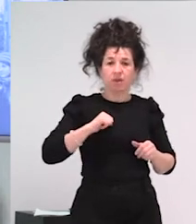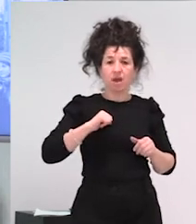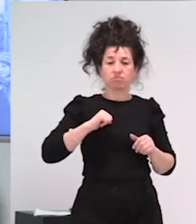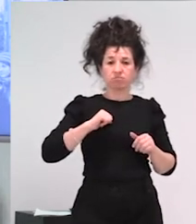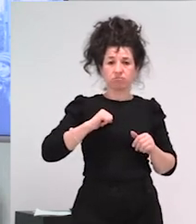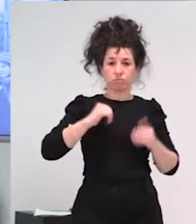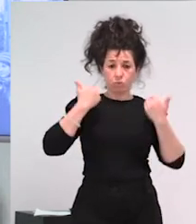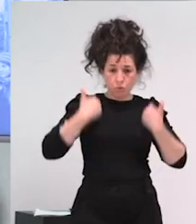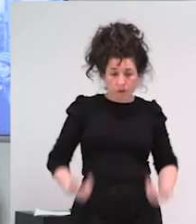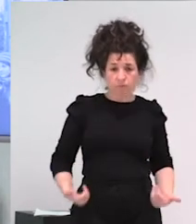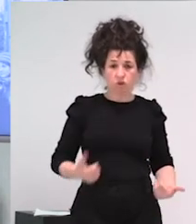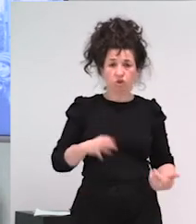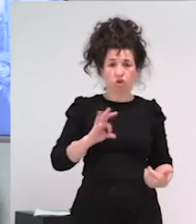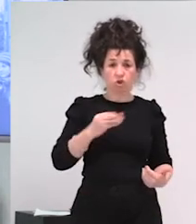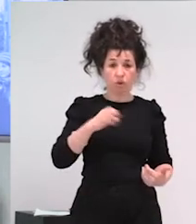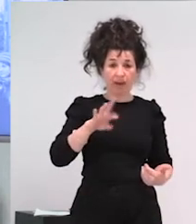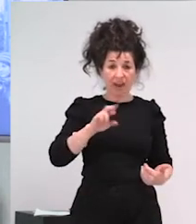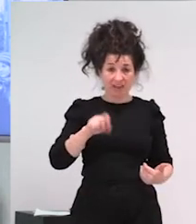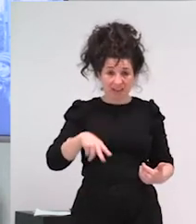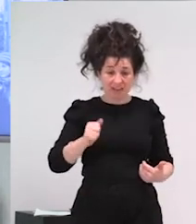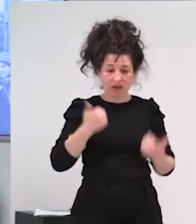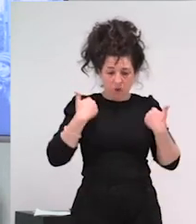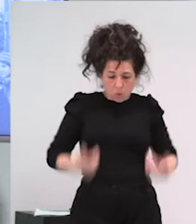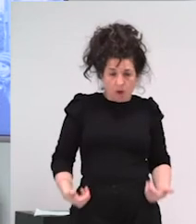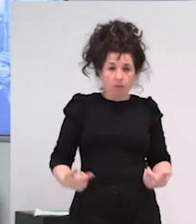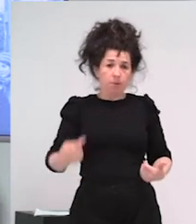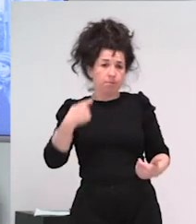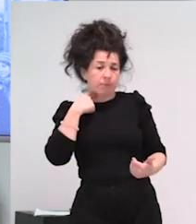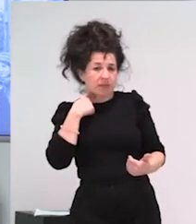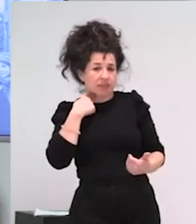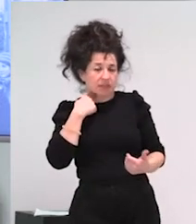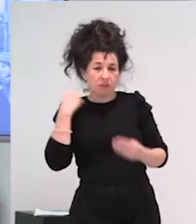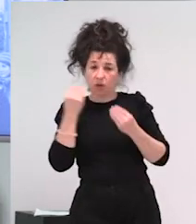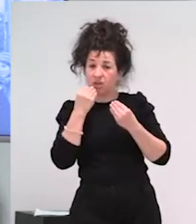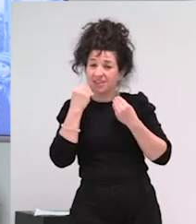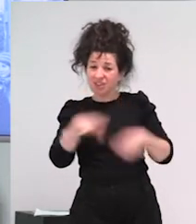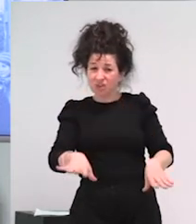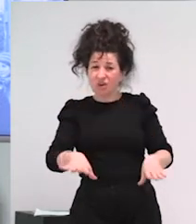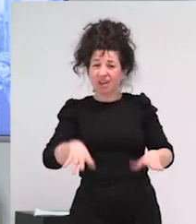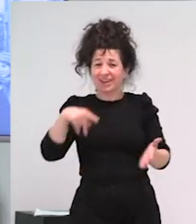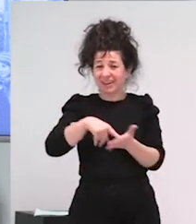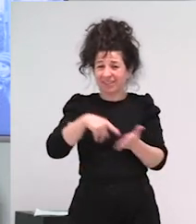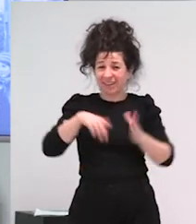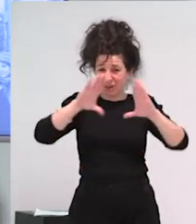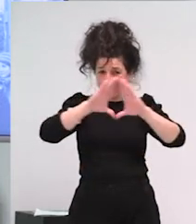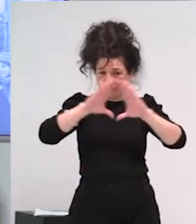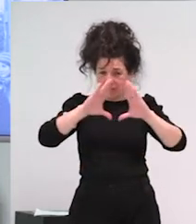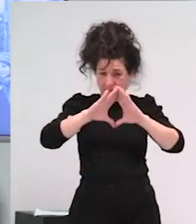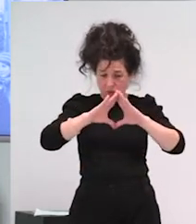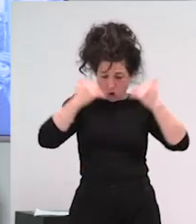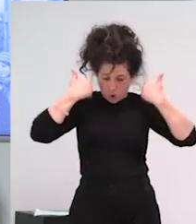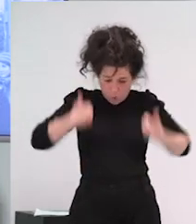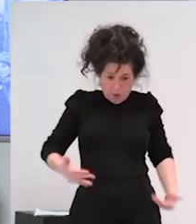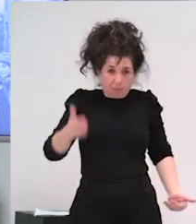los cuerpos y esa reivindicación histórica que tiene el feminismo de poder decidir sobre tu propio